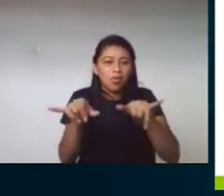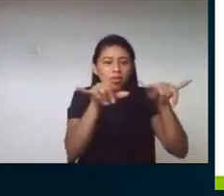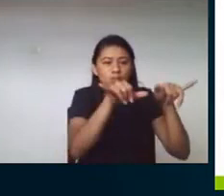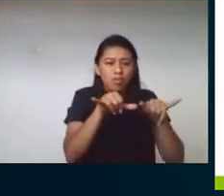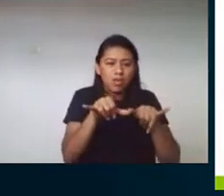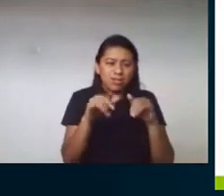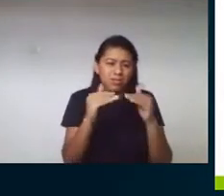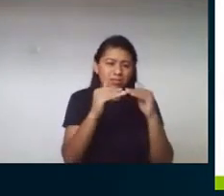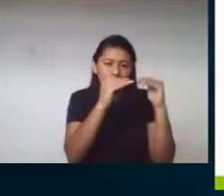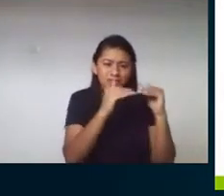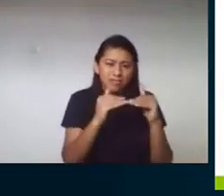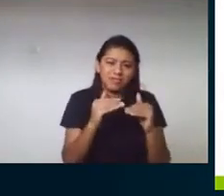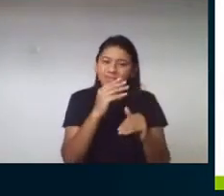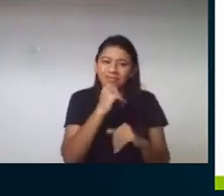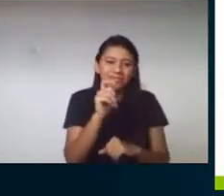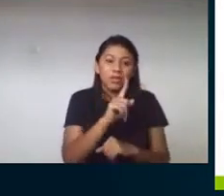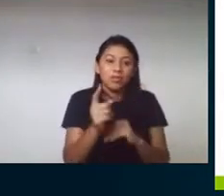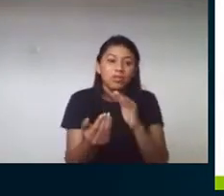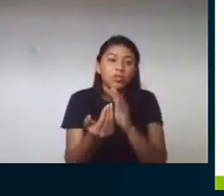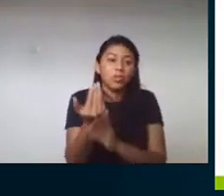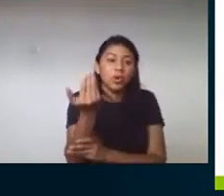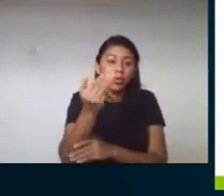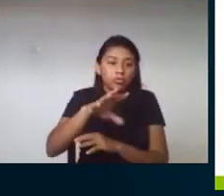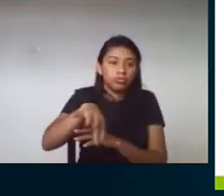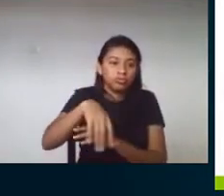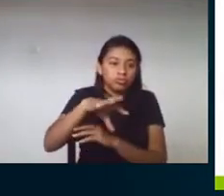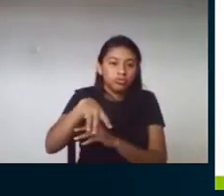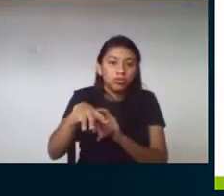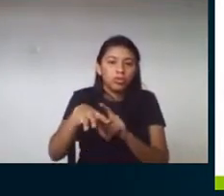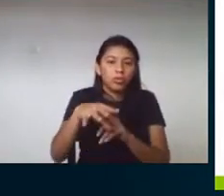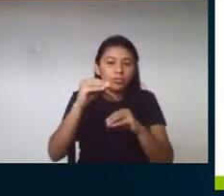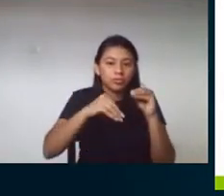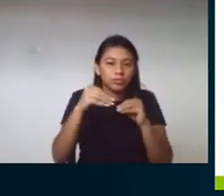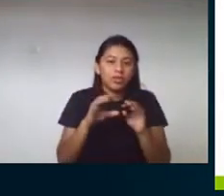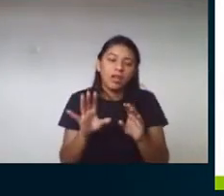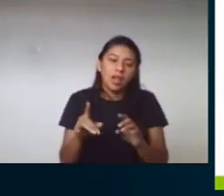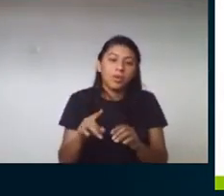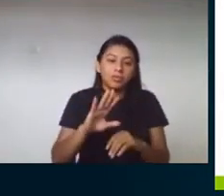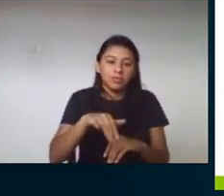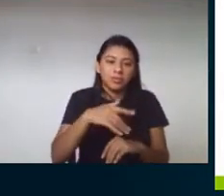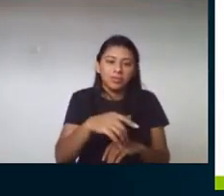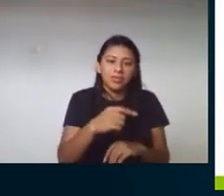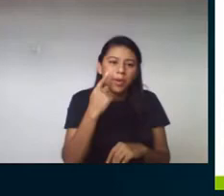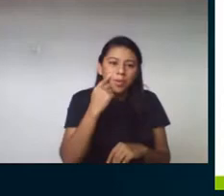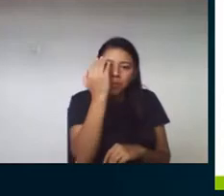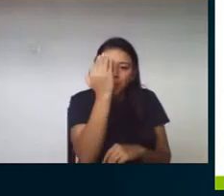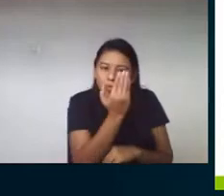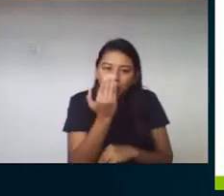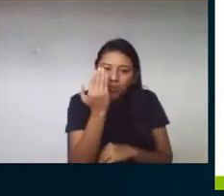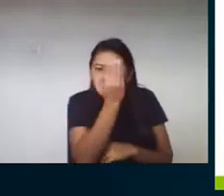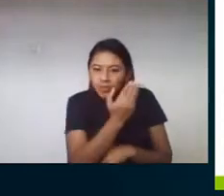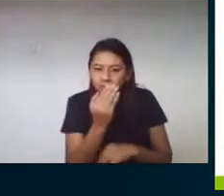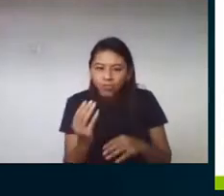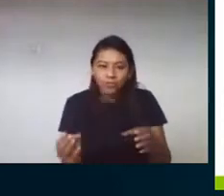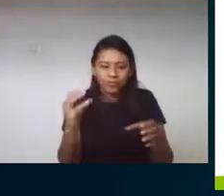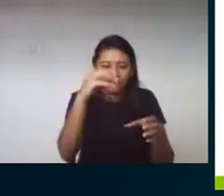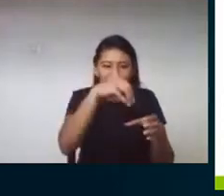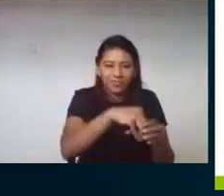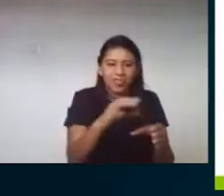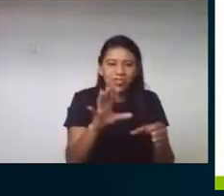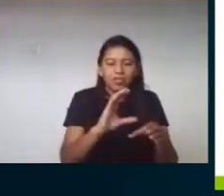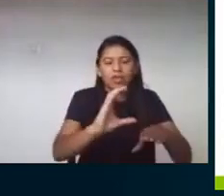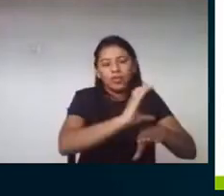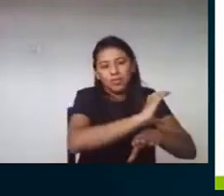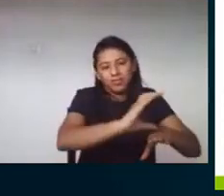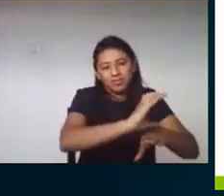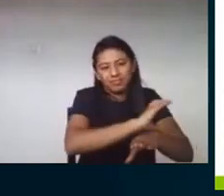completamente novedoso. ¿Y cómo se prueba si es efectivo o no? Bueno, se pasa a un mundo virtual, un mundo computacional, al Digital